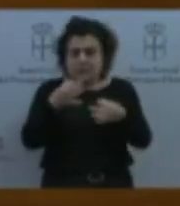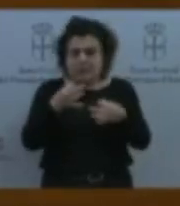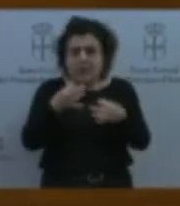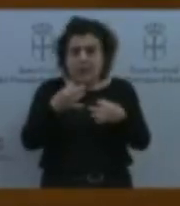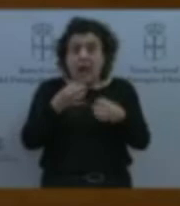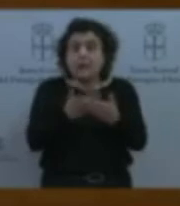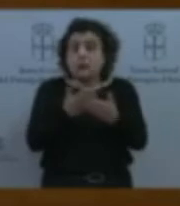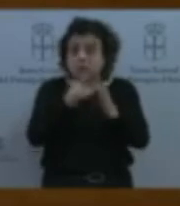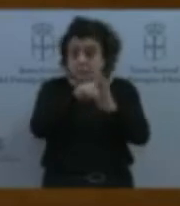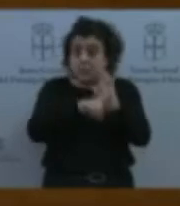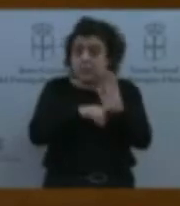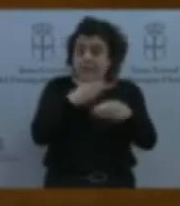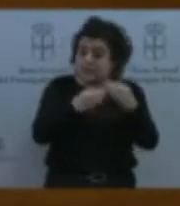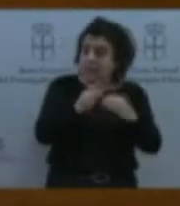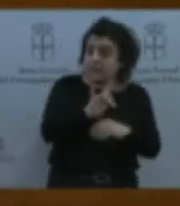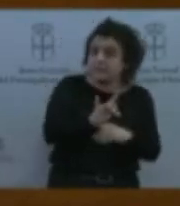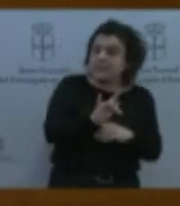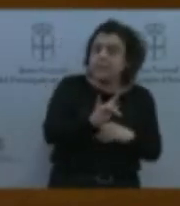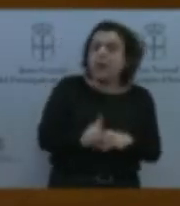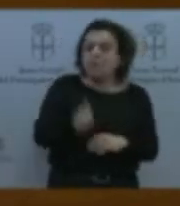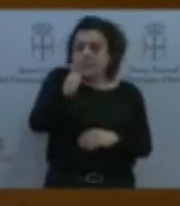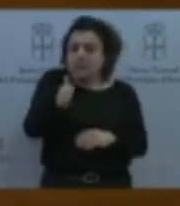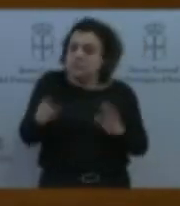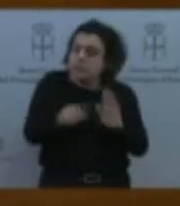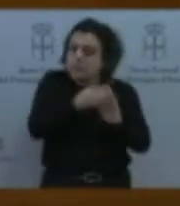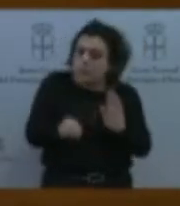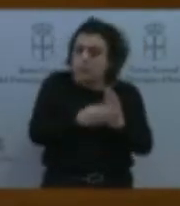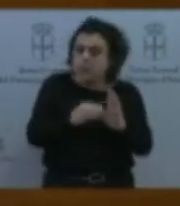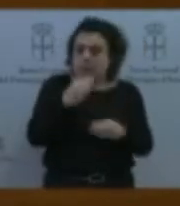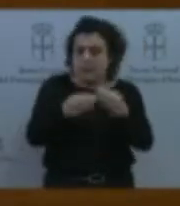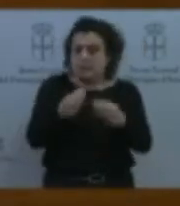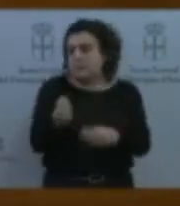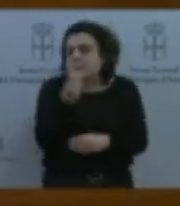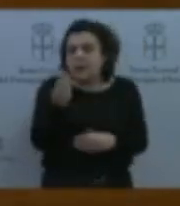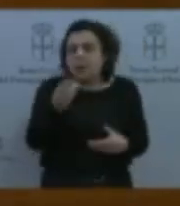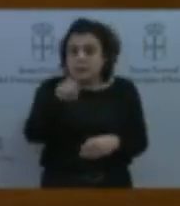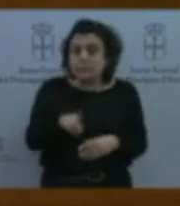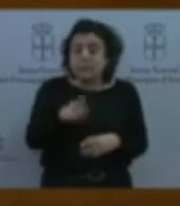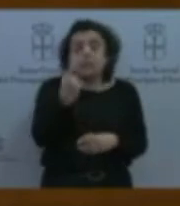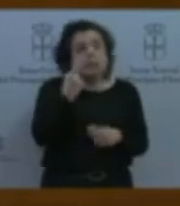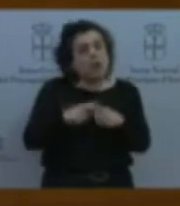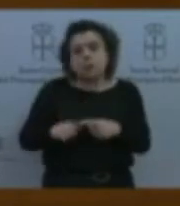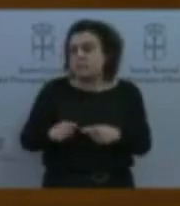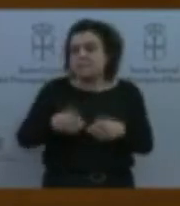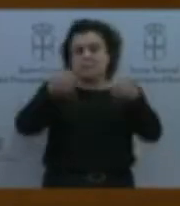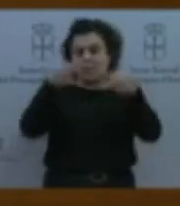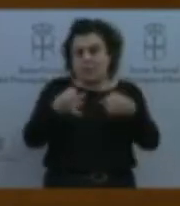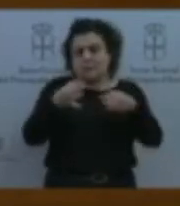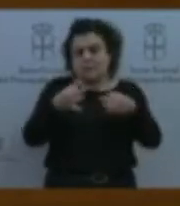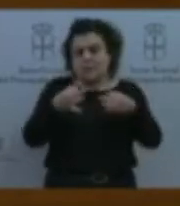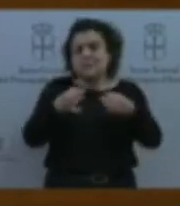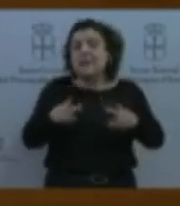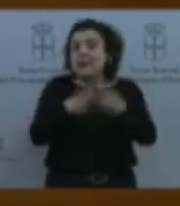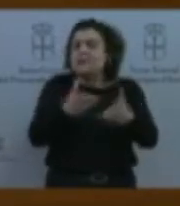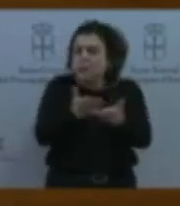más y mucho mejor. Pero hay una que ya es cierto. Cuando abrimos, hay que abrir a la sociedad. Y es cierto que está abierto. Tiene que colaborar. Y es cierto que colabora. Pero